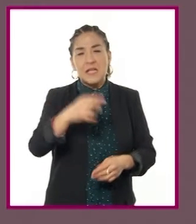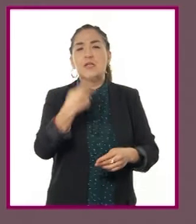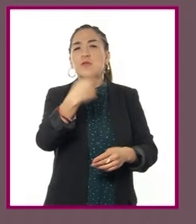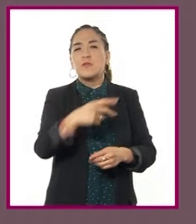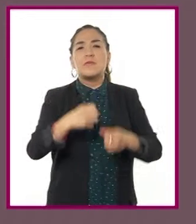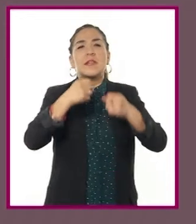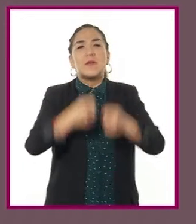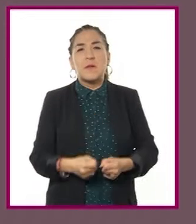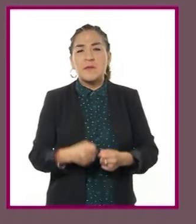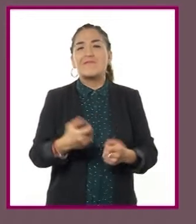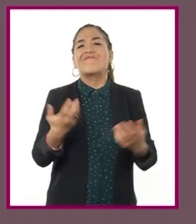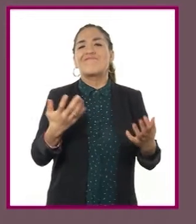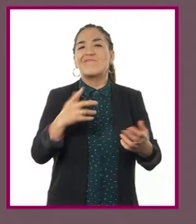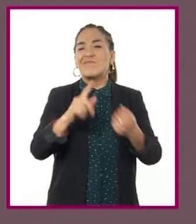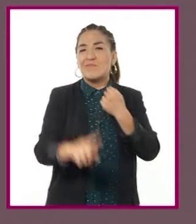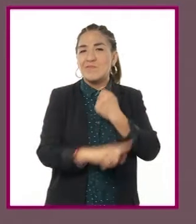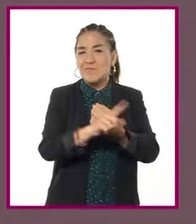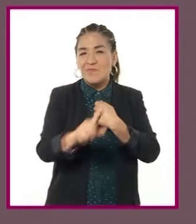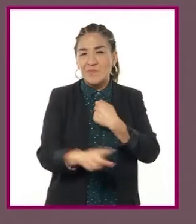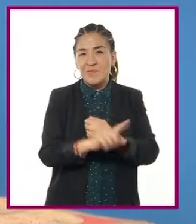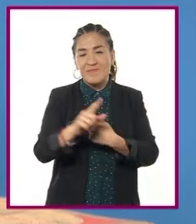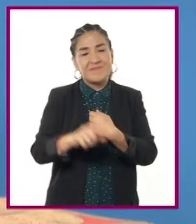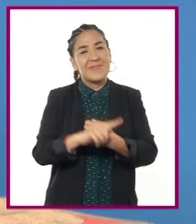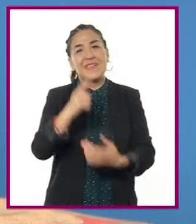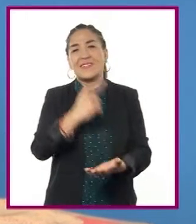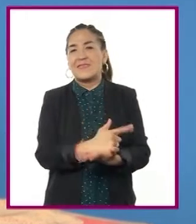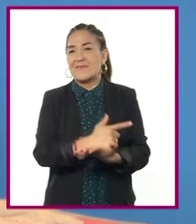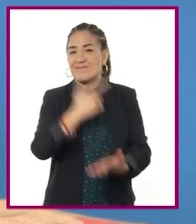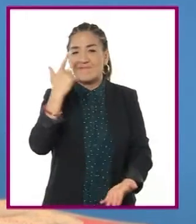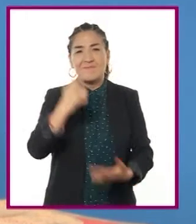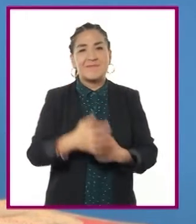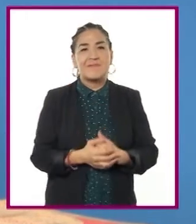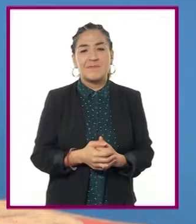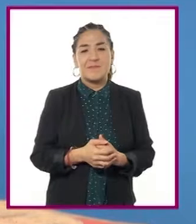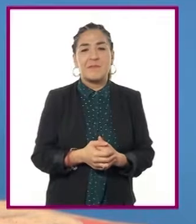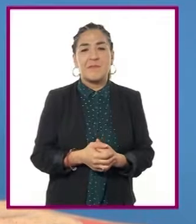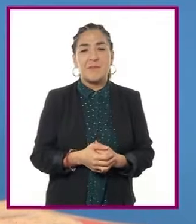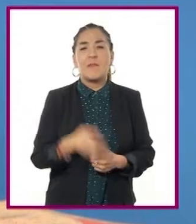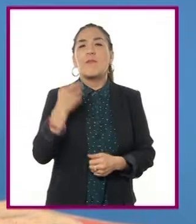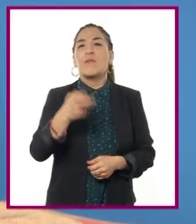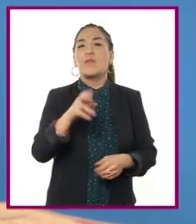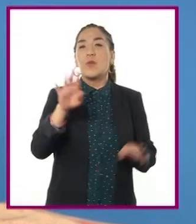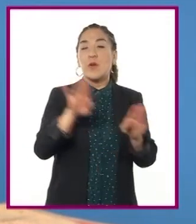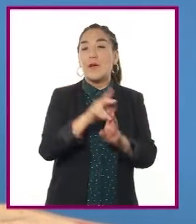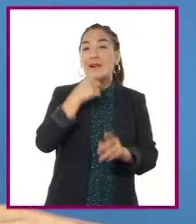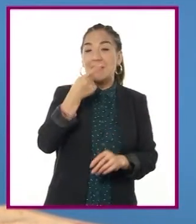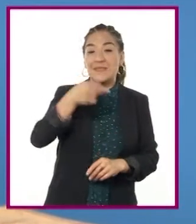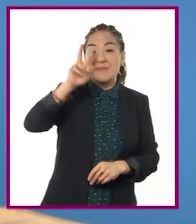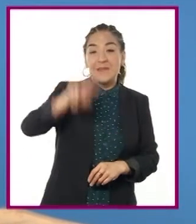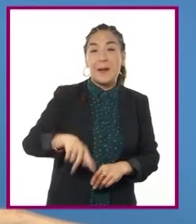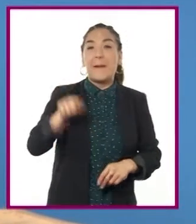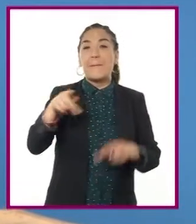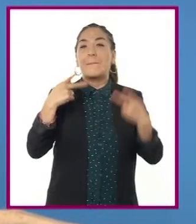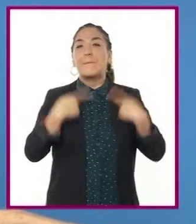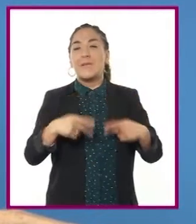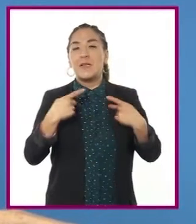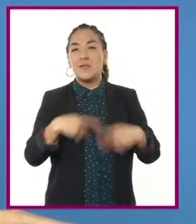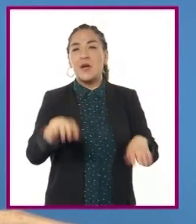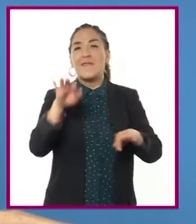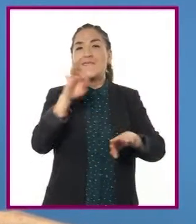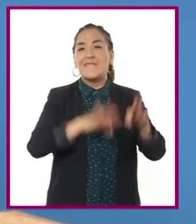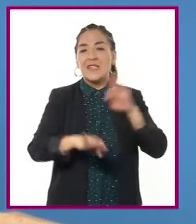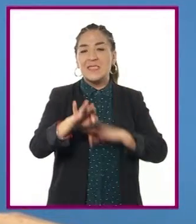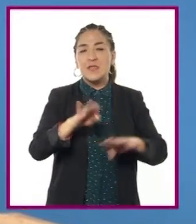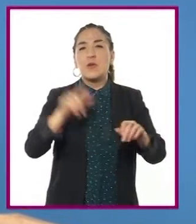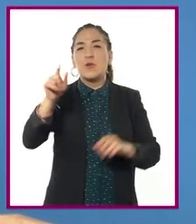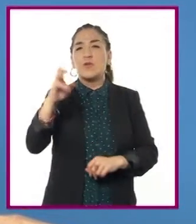técnica se vio gravemente quebrantada. No era cierta la afirmación de algunos físicos rusos de que